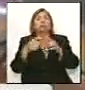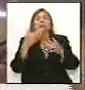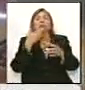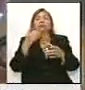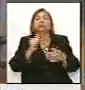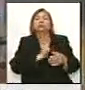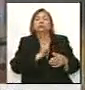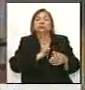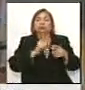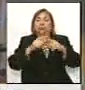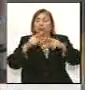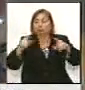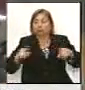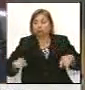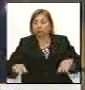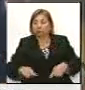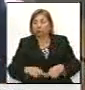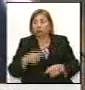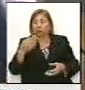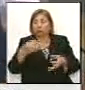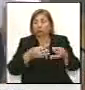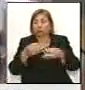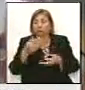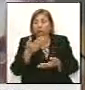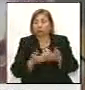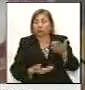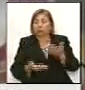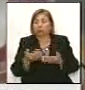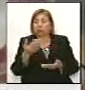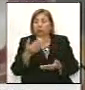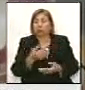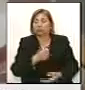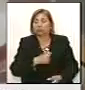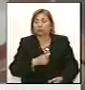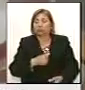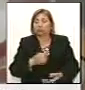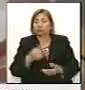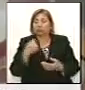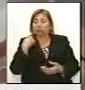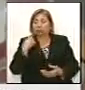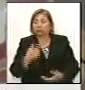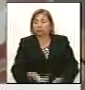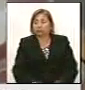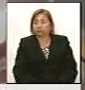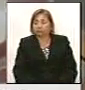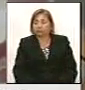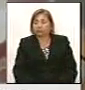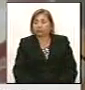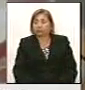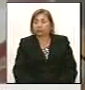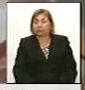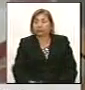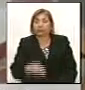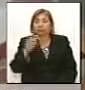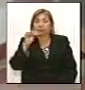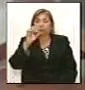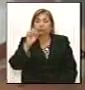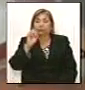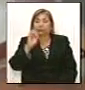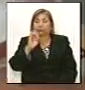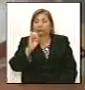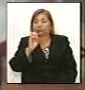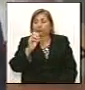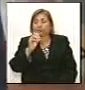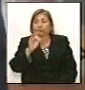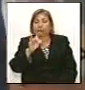convocar recursos económicos que ya también en algún momento lamentablemente se han perdido, por ejemplo, de Mincetur en Cumbemayo, por